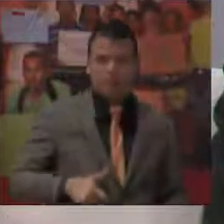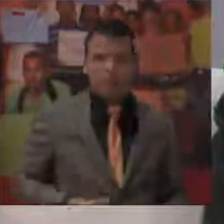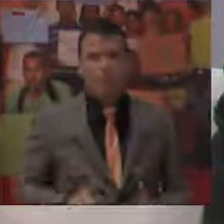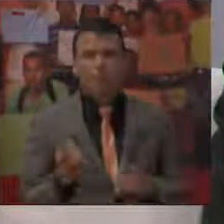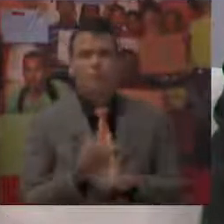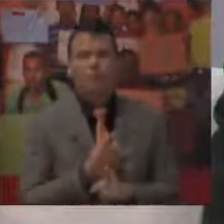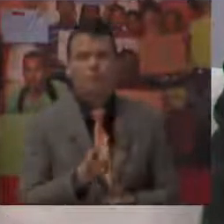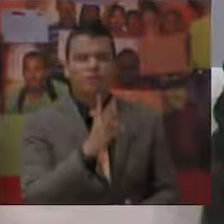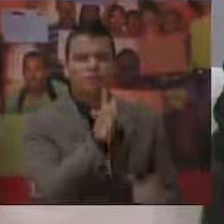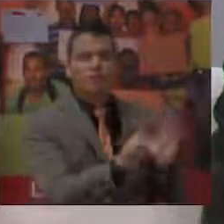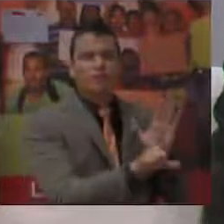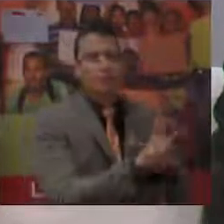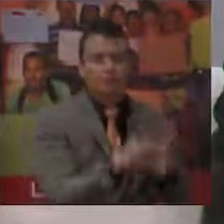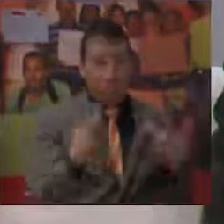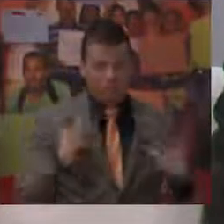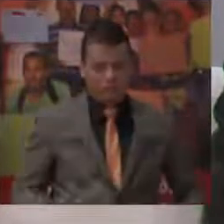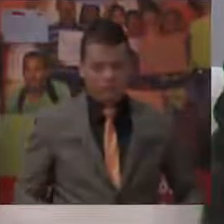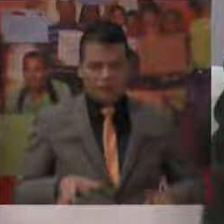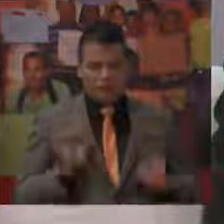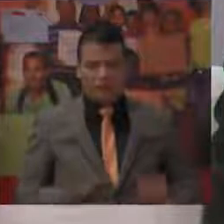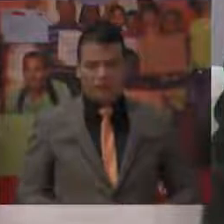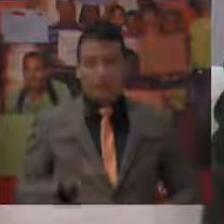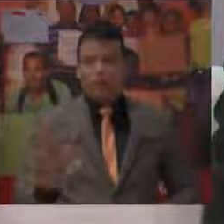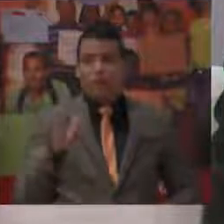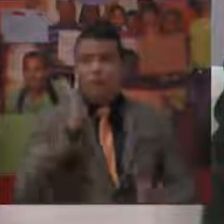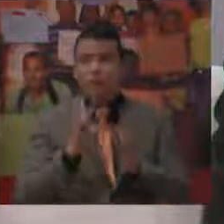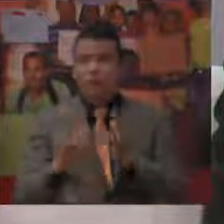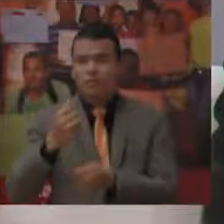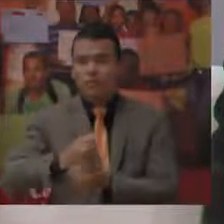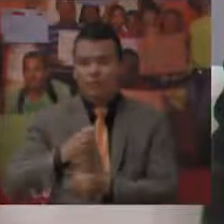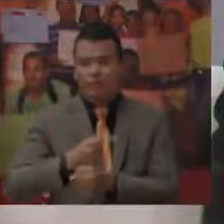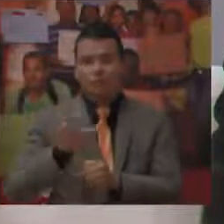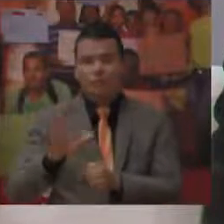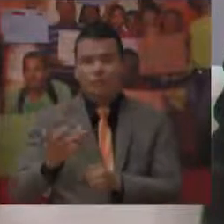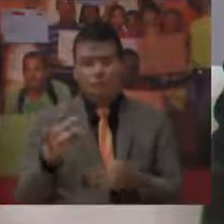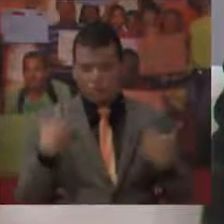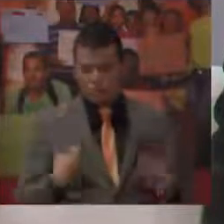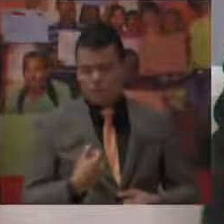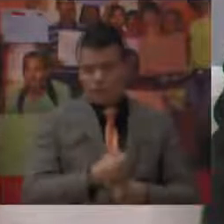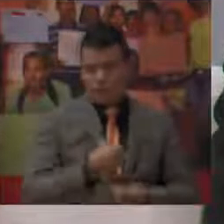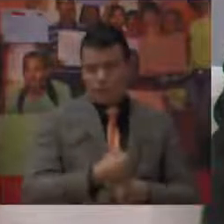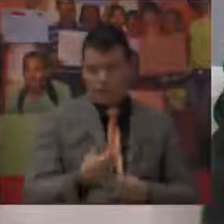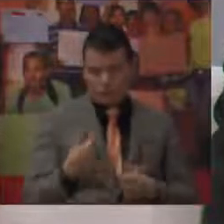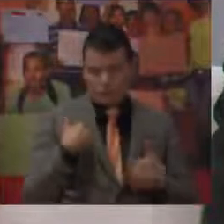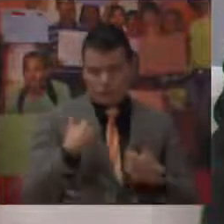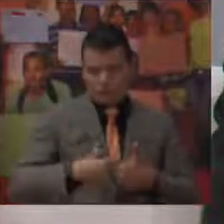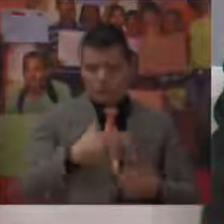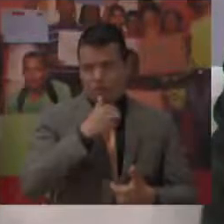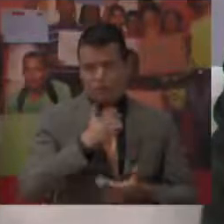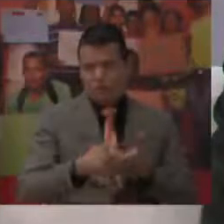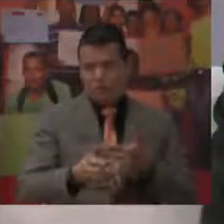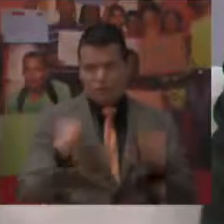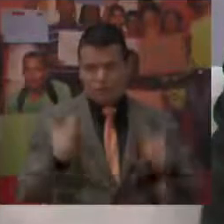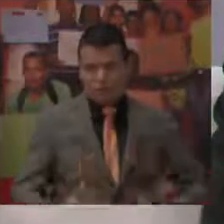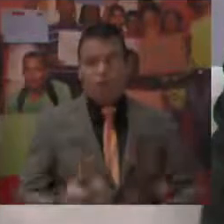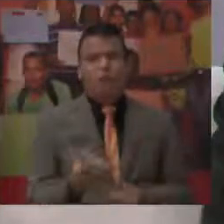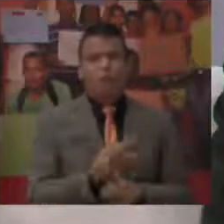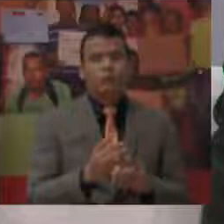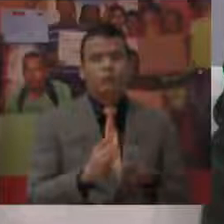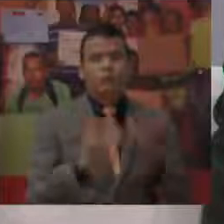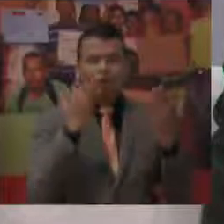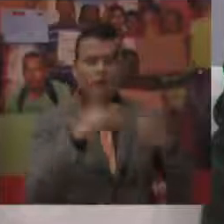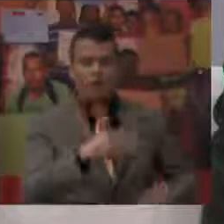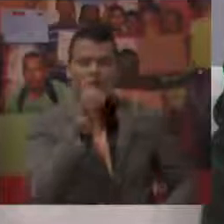armas, utilización de prendas privativas de las Fuerzas Armadas, utilización de radios de telecomunicación y el concierto para delinquir